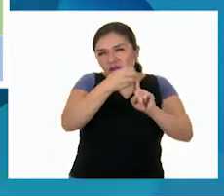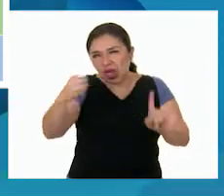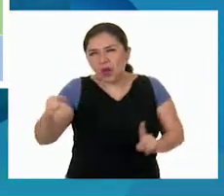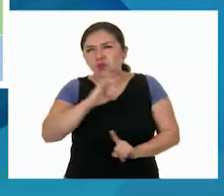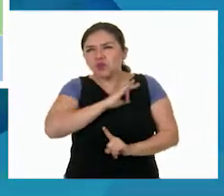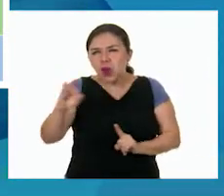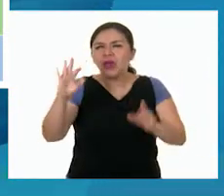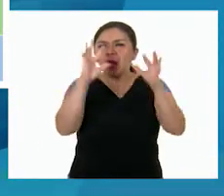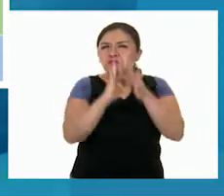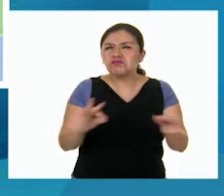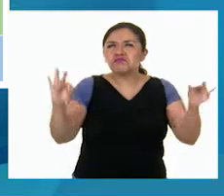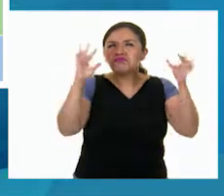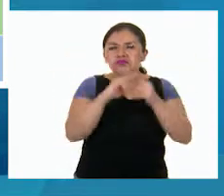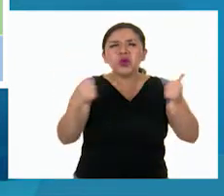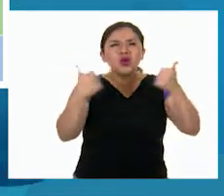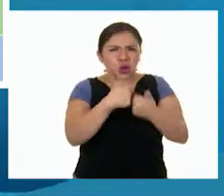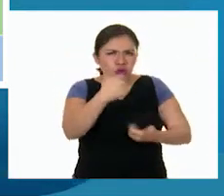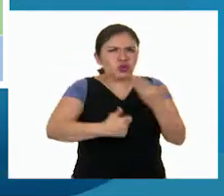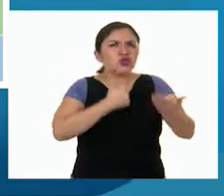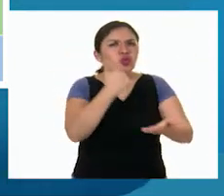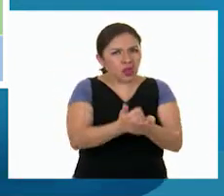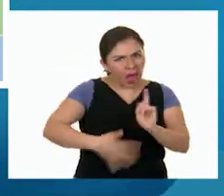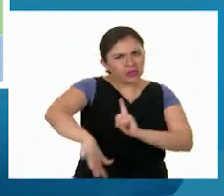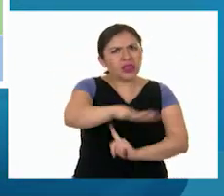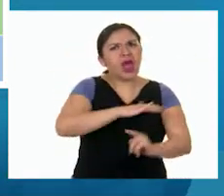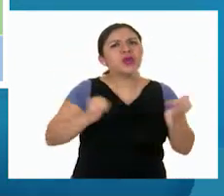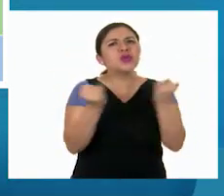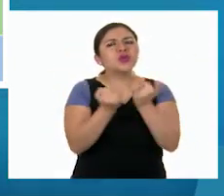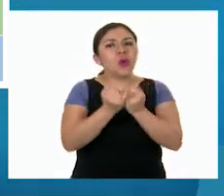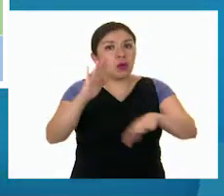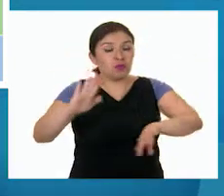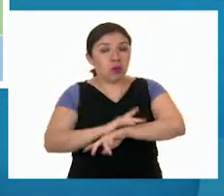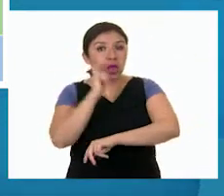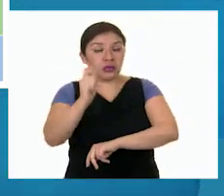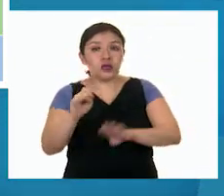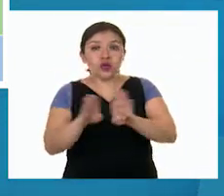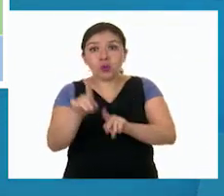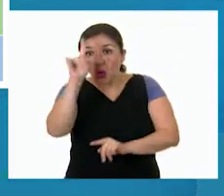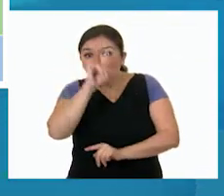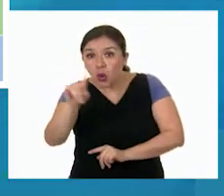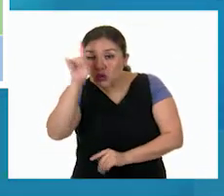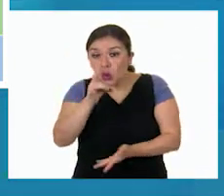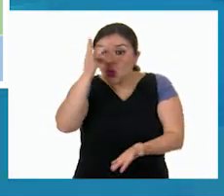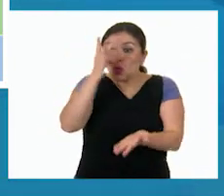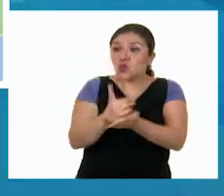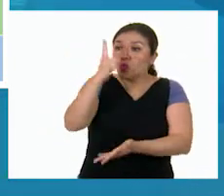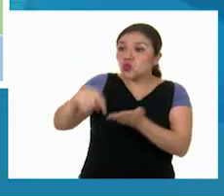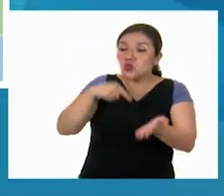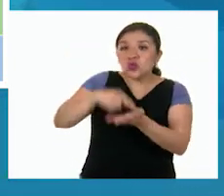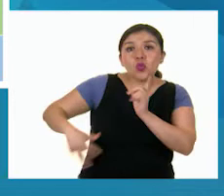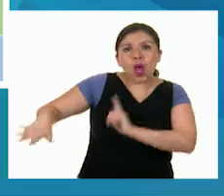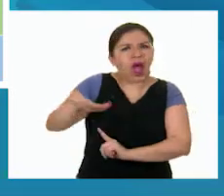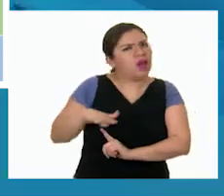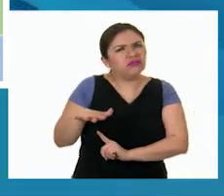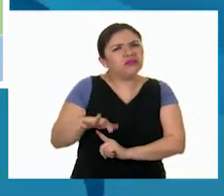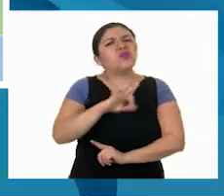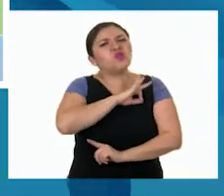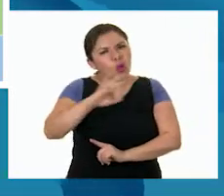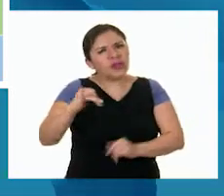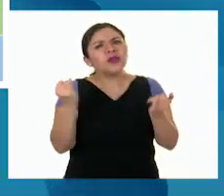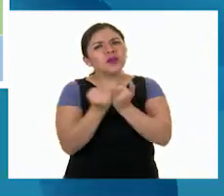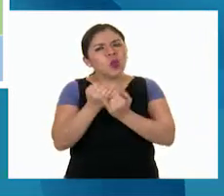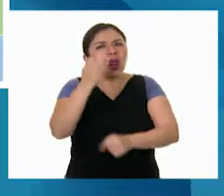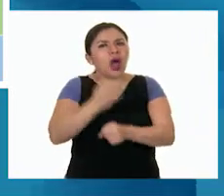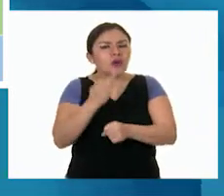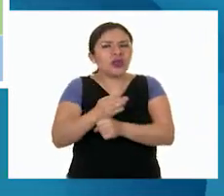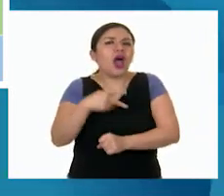puede contar en ambientes urbanos, porque su moraleja no se limita a cierto lugar o región, es evidente